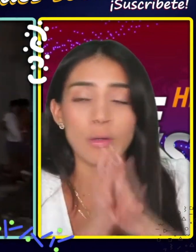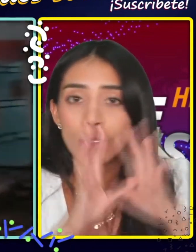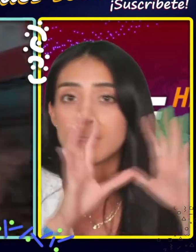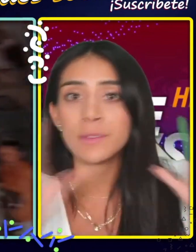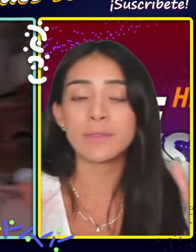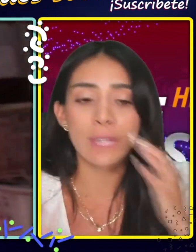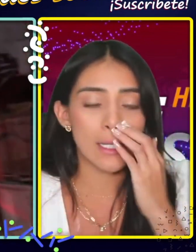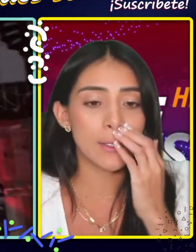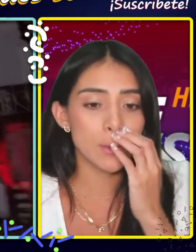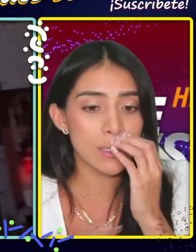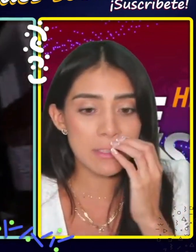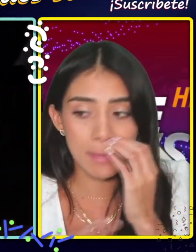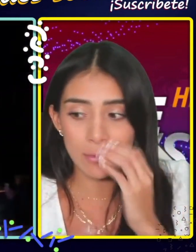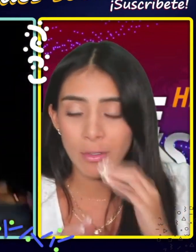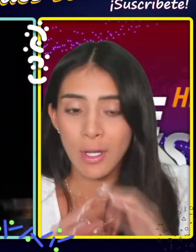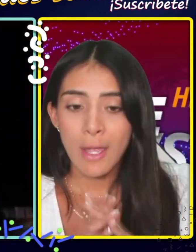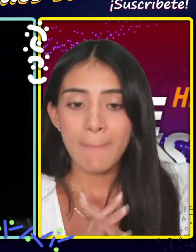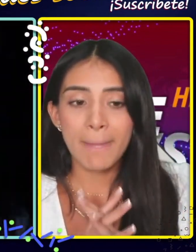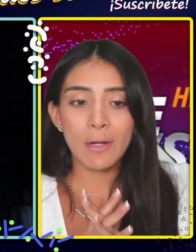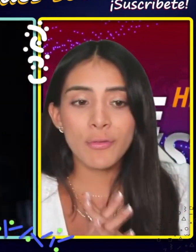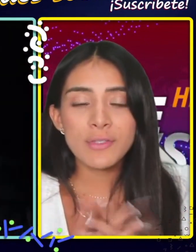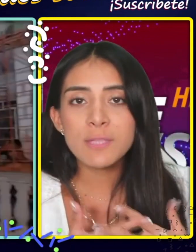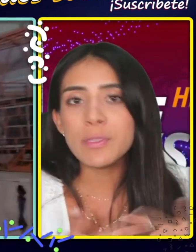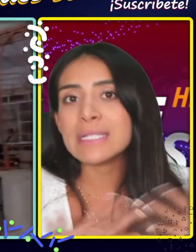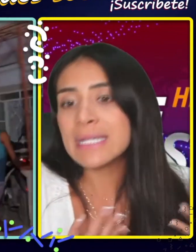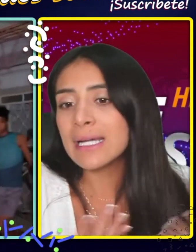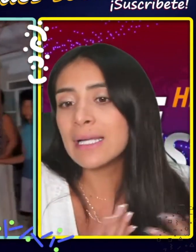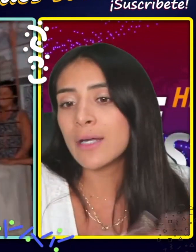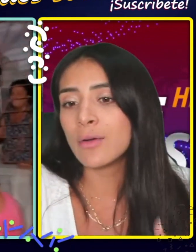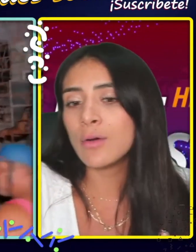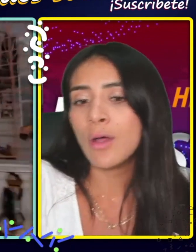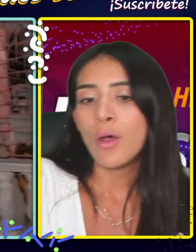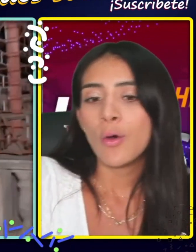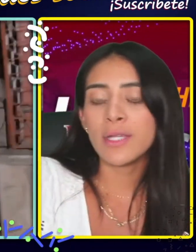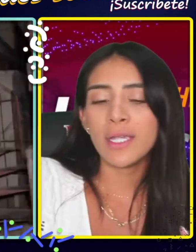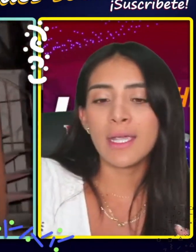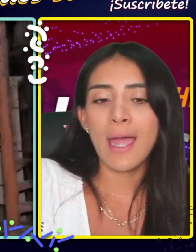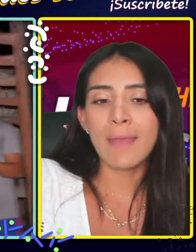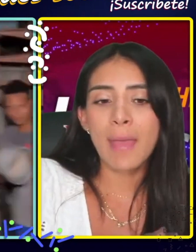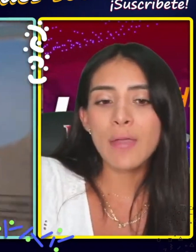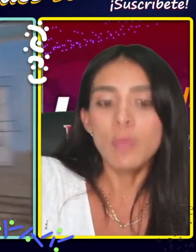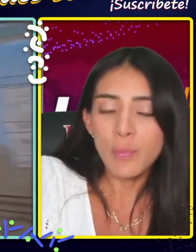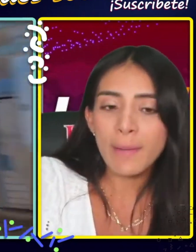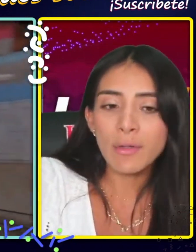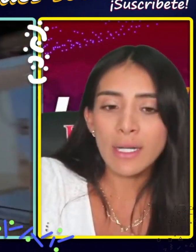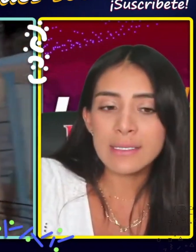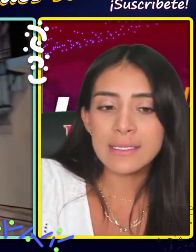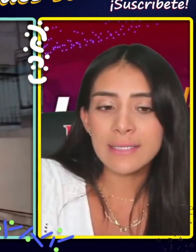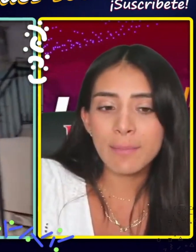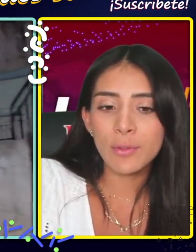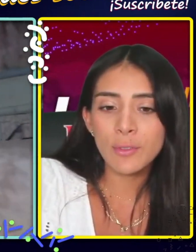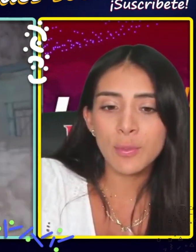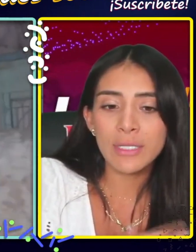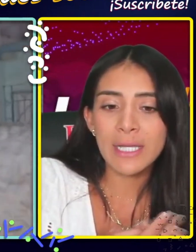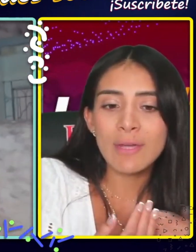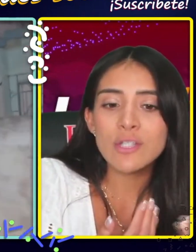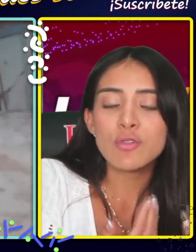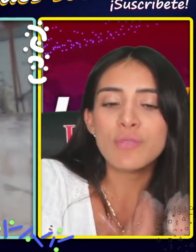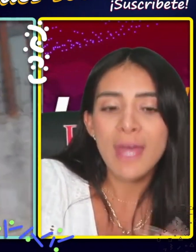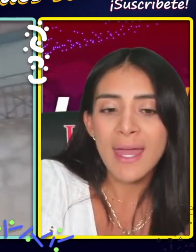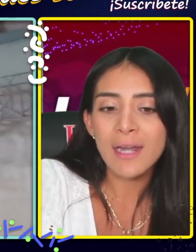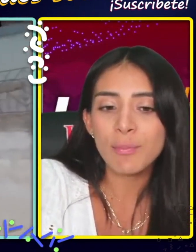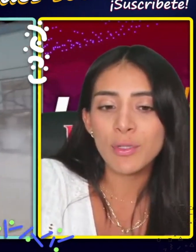que ojo, yo no me estoy metiendo con la religión, yo respeto, pero entonces pues síganla, ¿no? Oye, hay un pueblo que necesita apoyo, ¿por qué